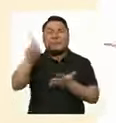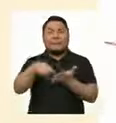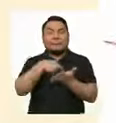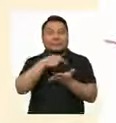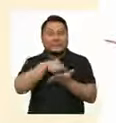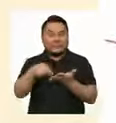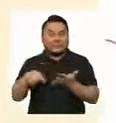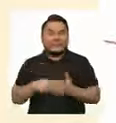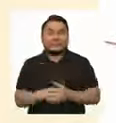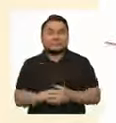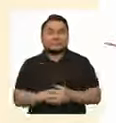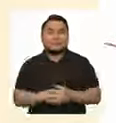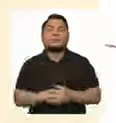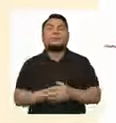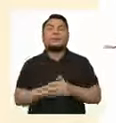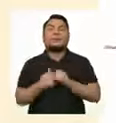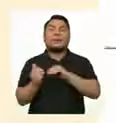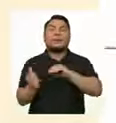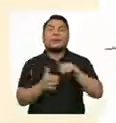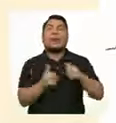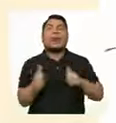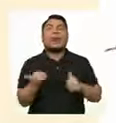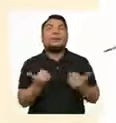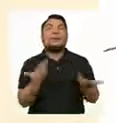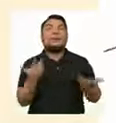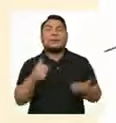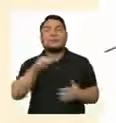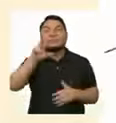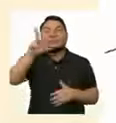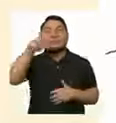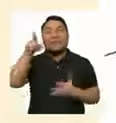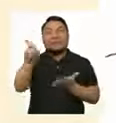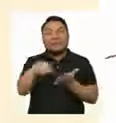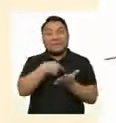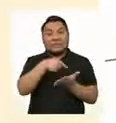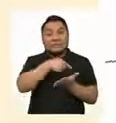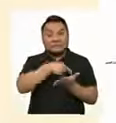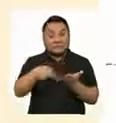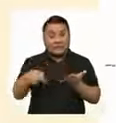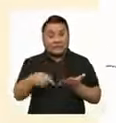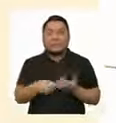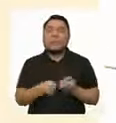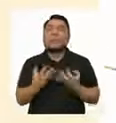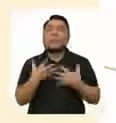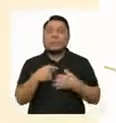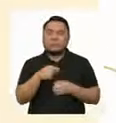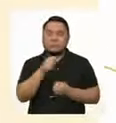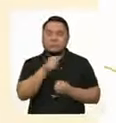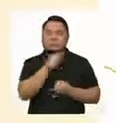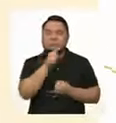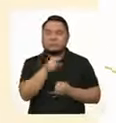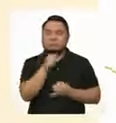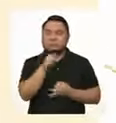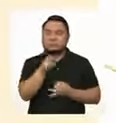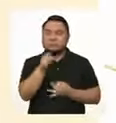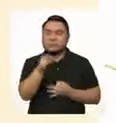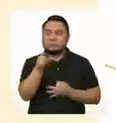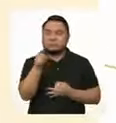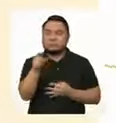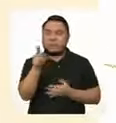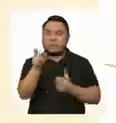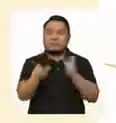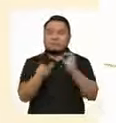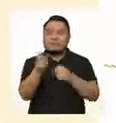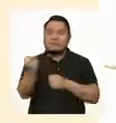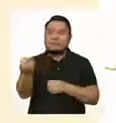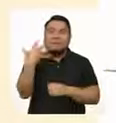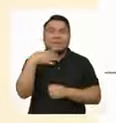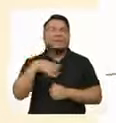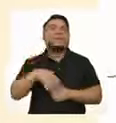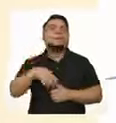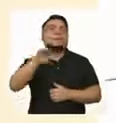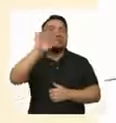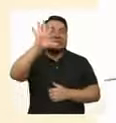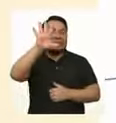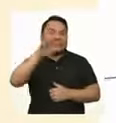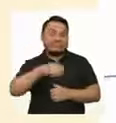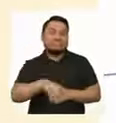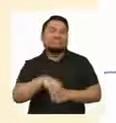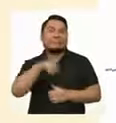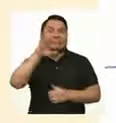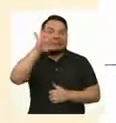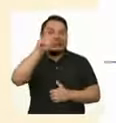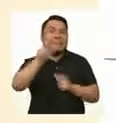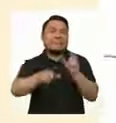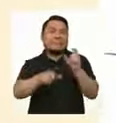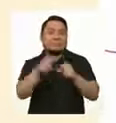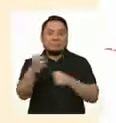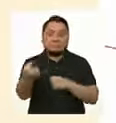semana. Ahora los que lo hacen 3 veces. 1, 2, 3, 5. 5.